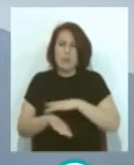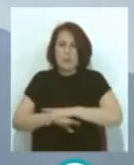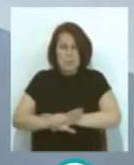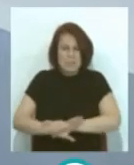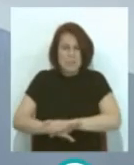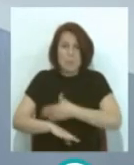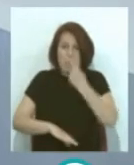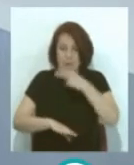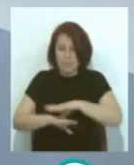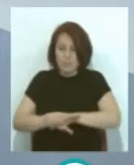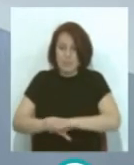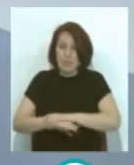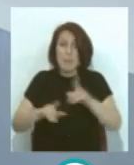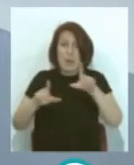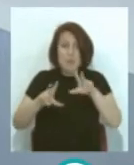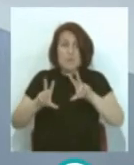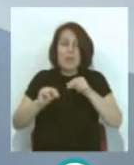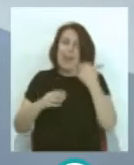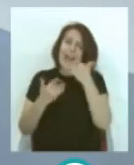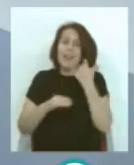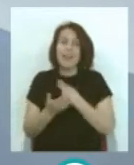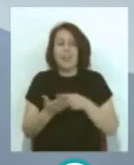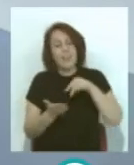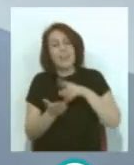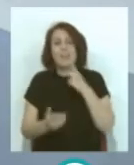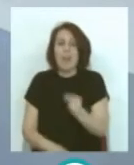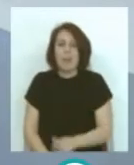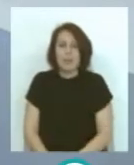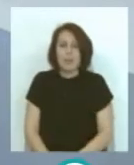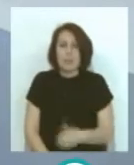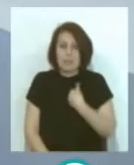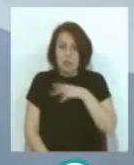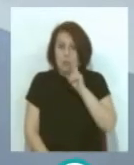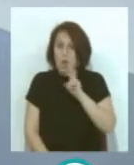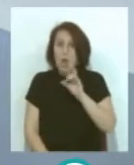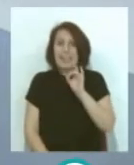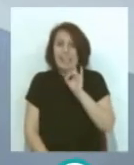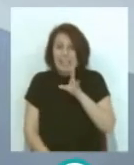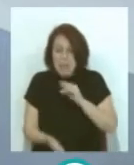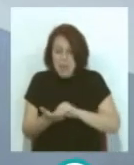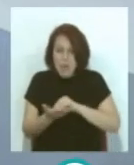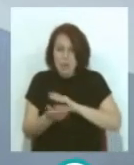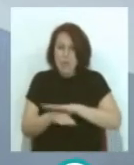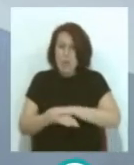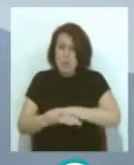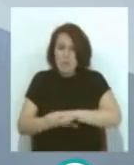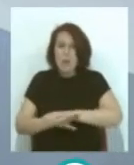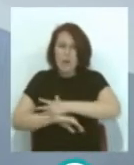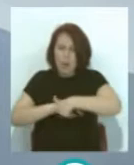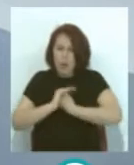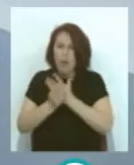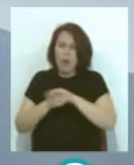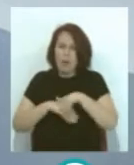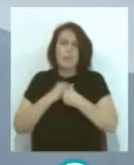el plano? Termina el plano, se ríe y se levanta y se va. Si yo veo 15 veces dando vueltas, retorciéndose, pienso que es